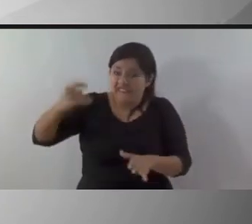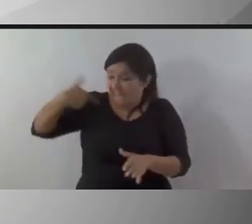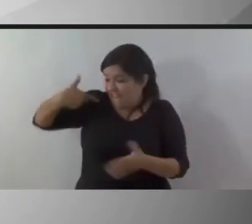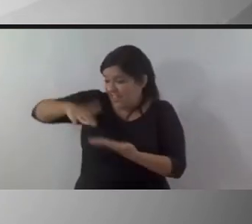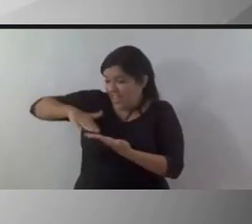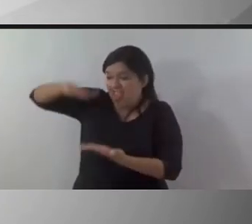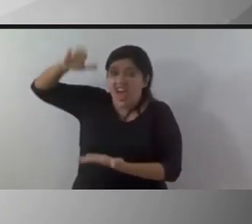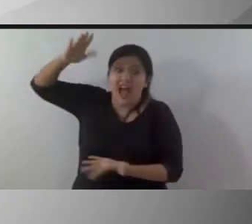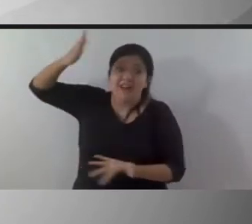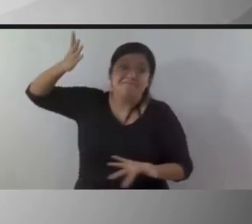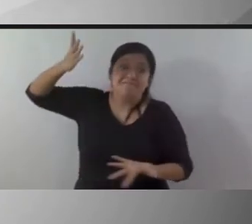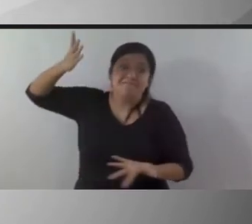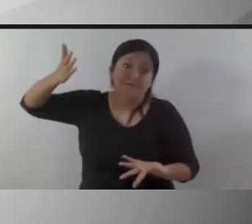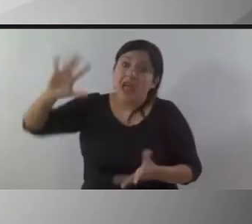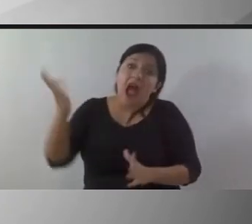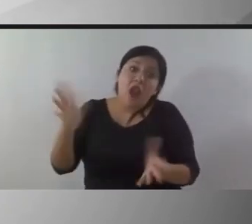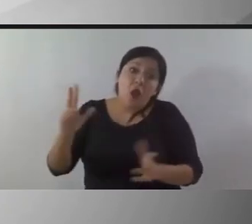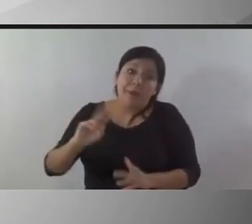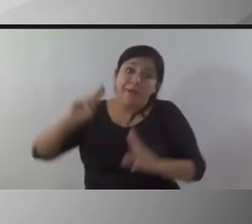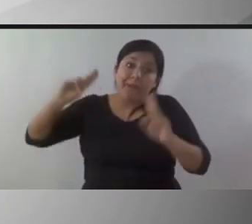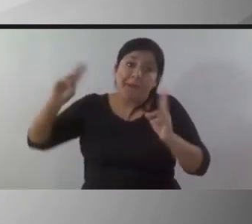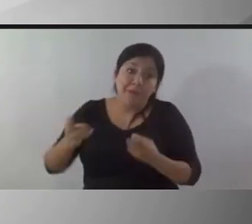Entonces, en ese sentido, también a veces es un